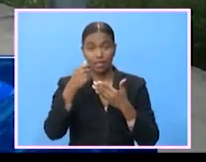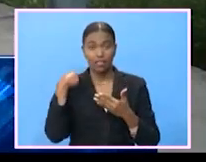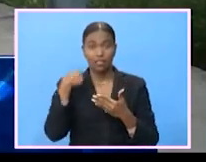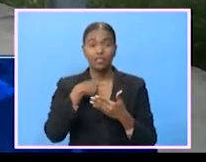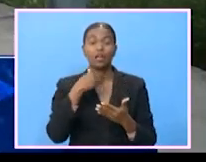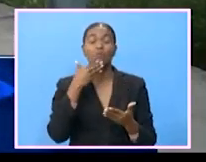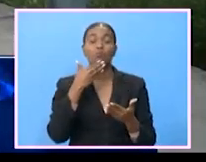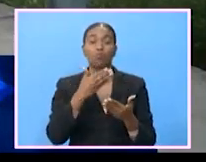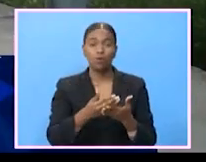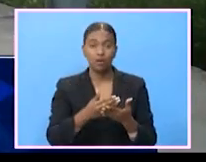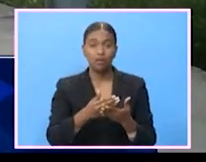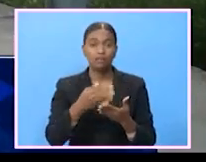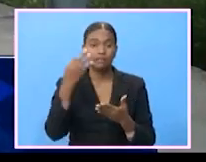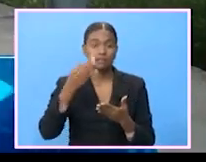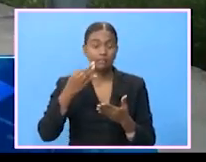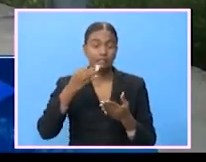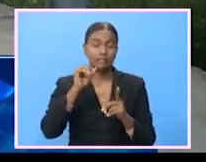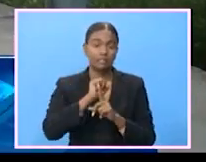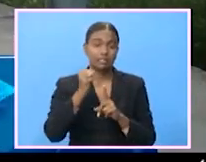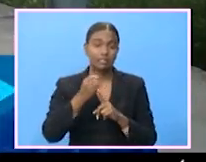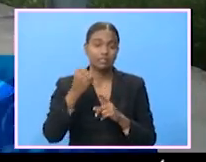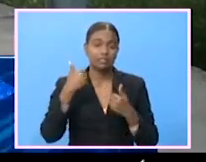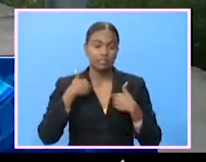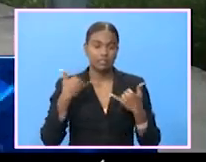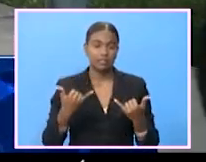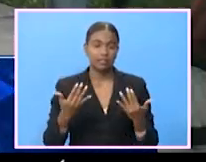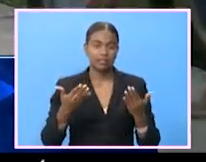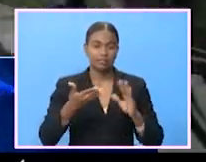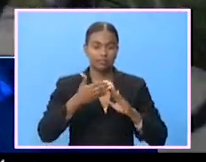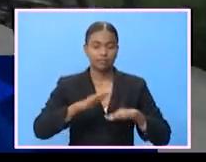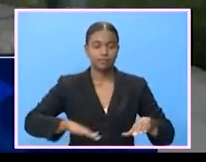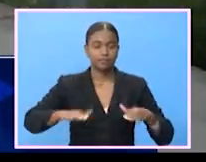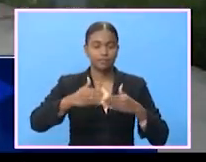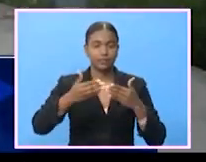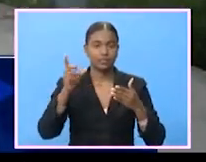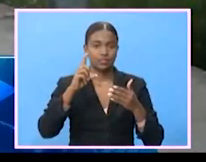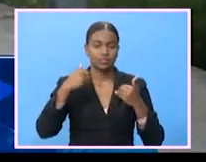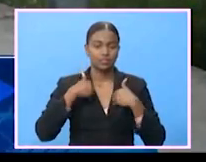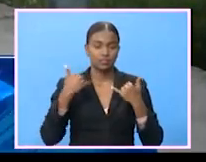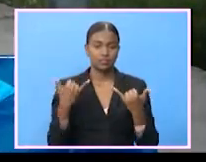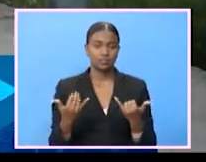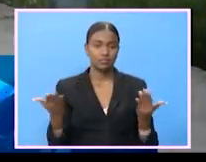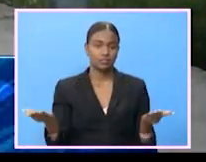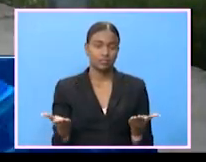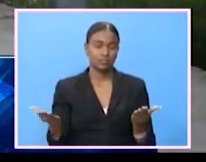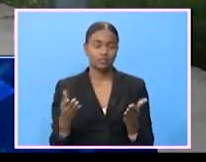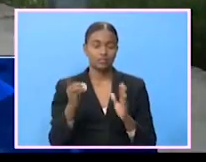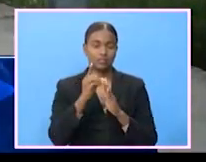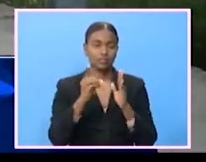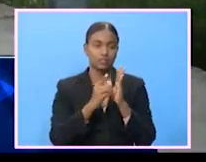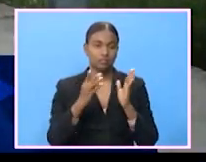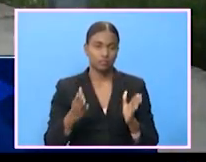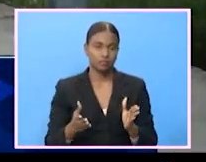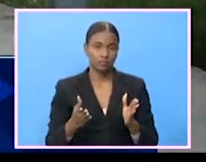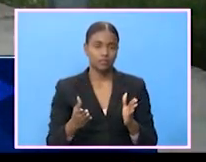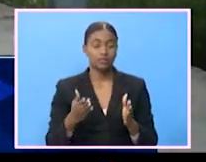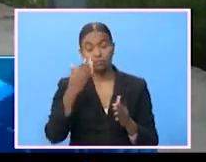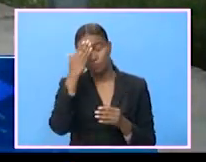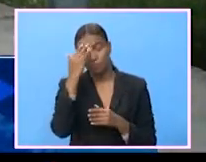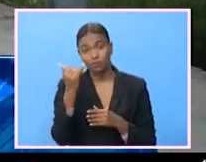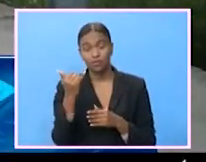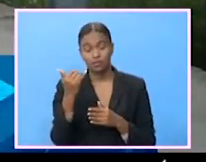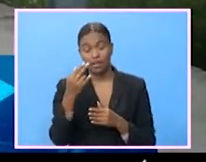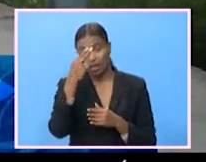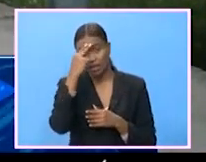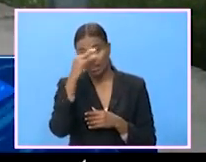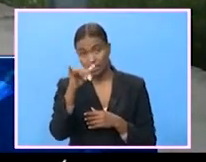la auténtica y veraz realidad que se vive en la zona fronteriza donde nos encontramos acá en Dajabón. Porque